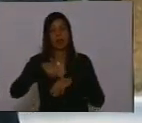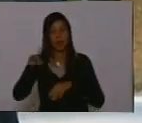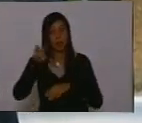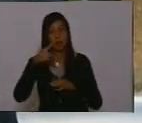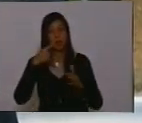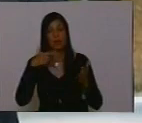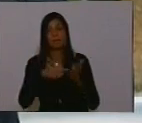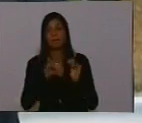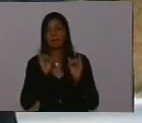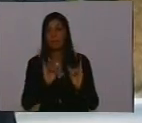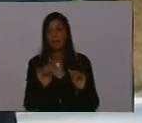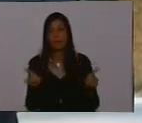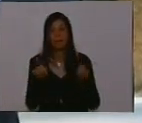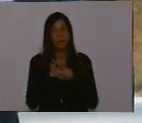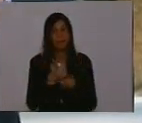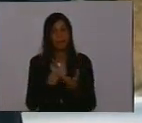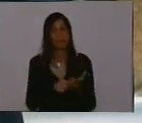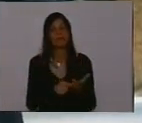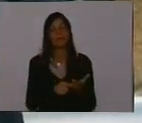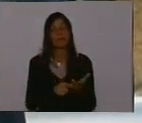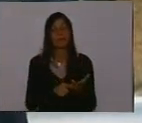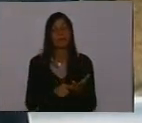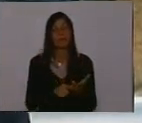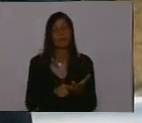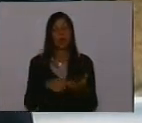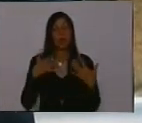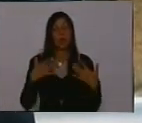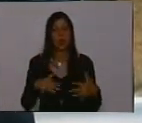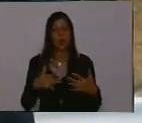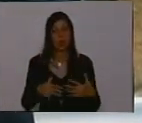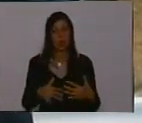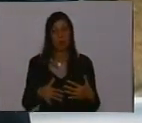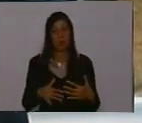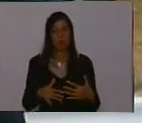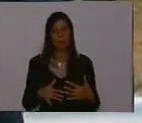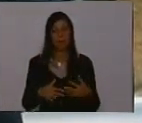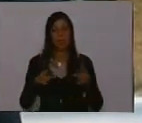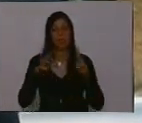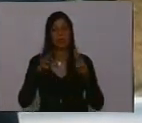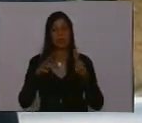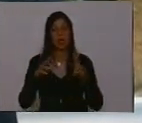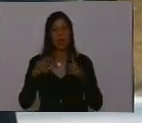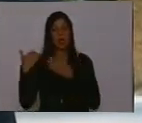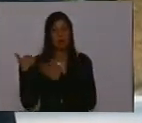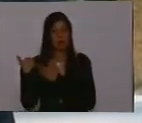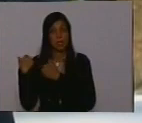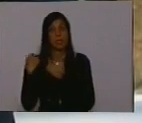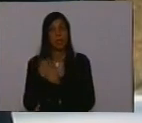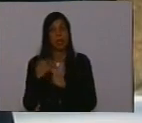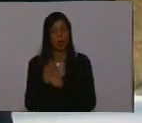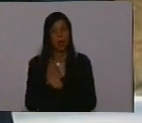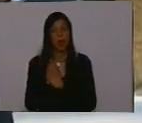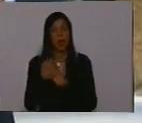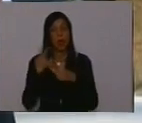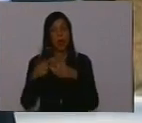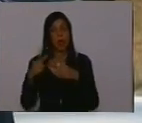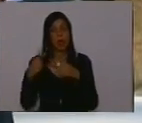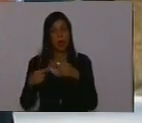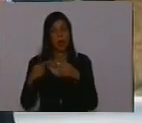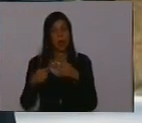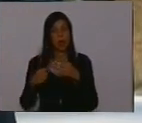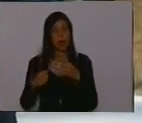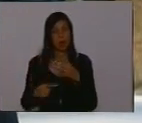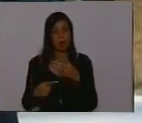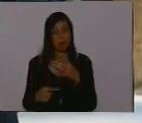Venezuela. Eso presupone, entre otras cosas, tener algunas líneas